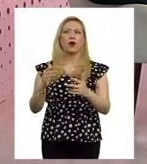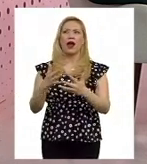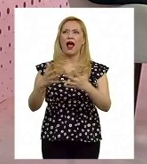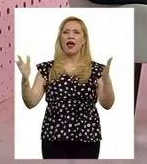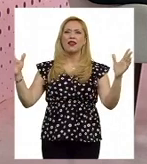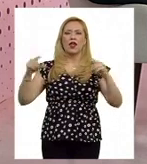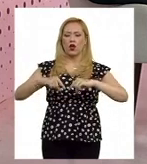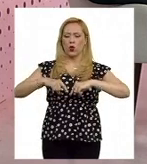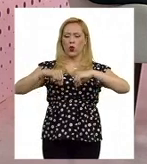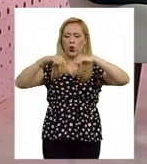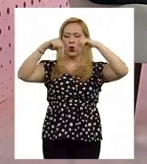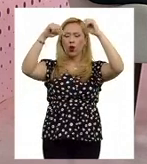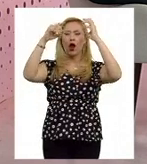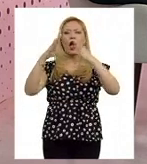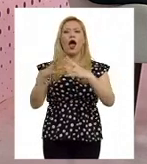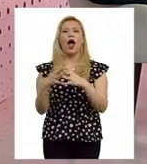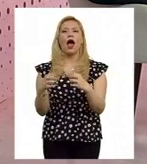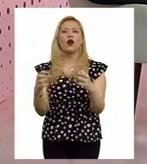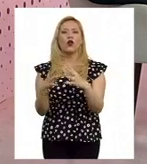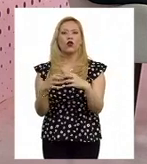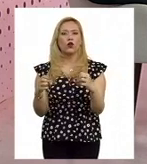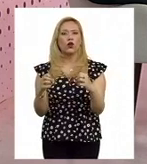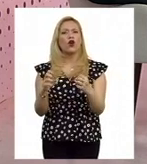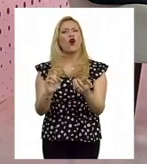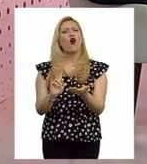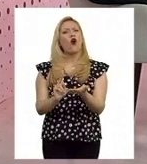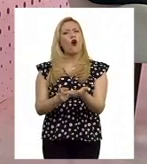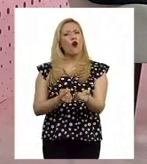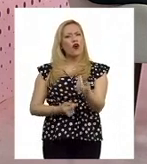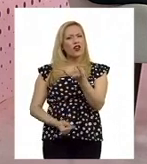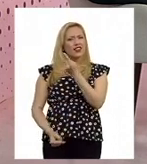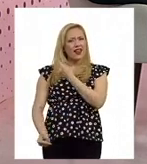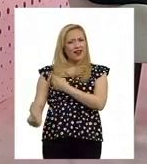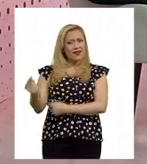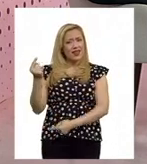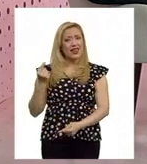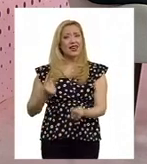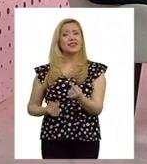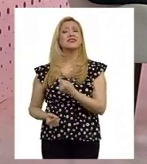trigo, algodón, volver a lo que era la práctica más